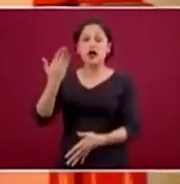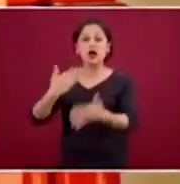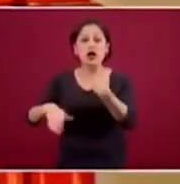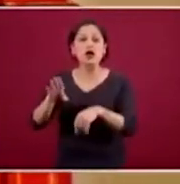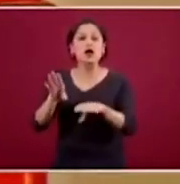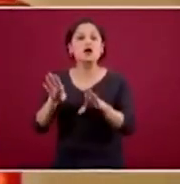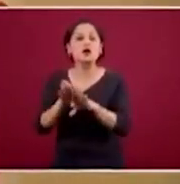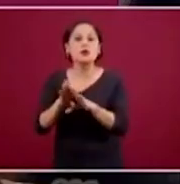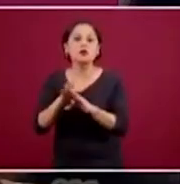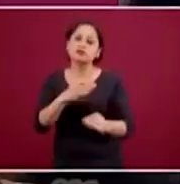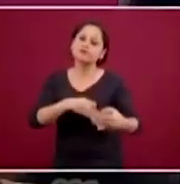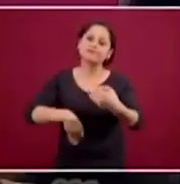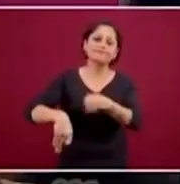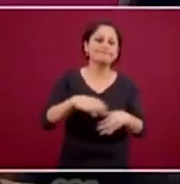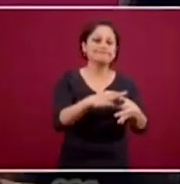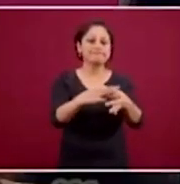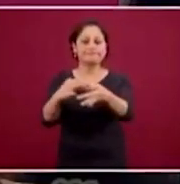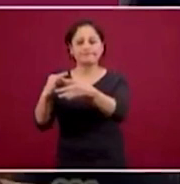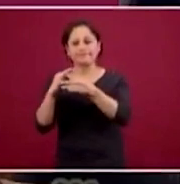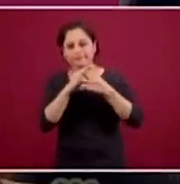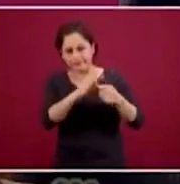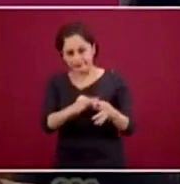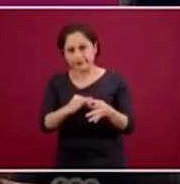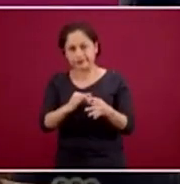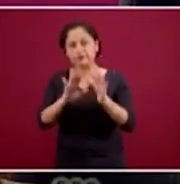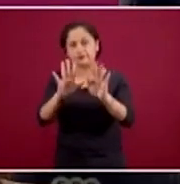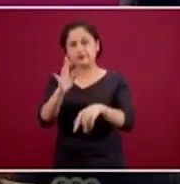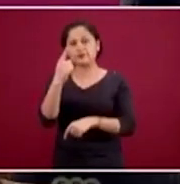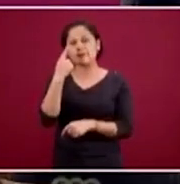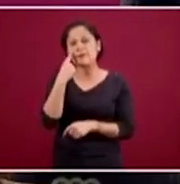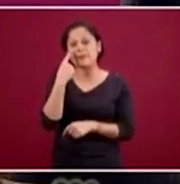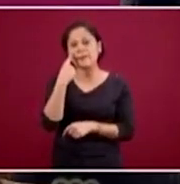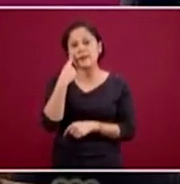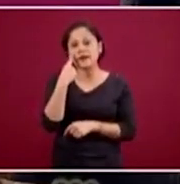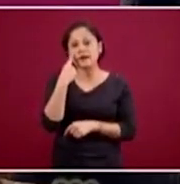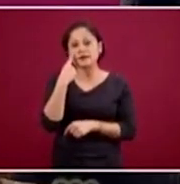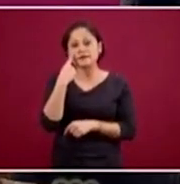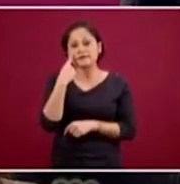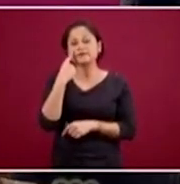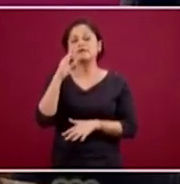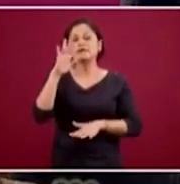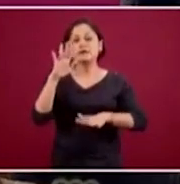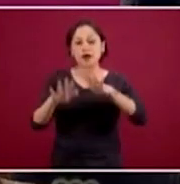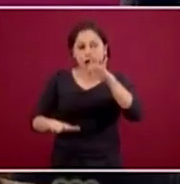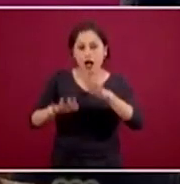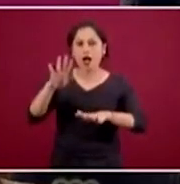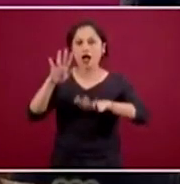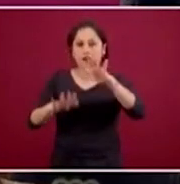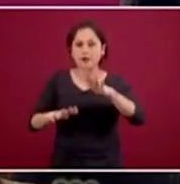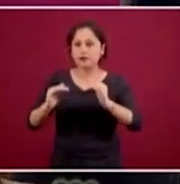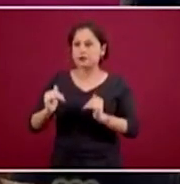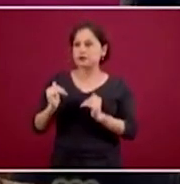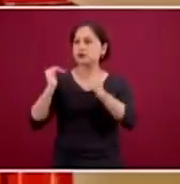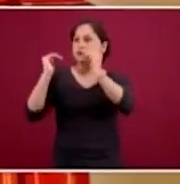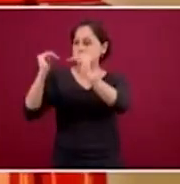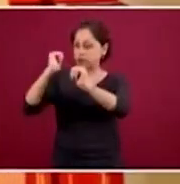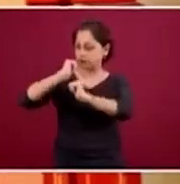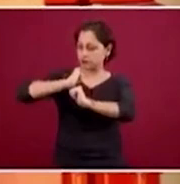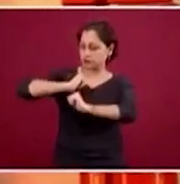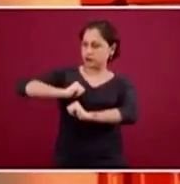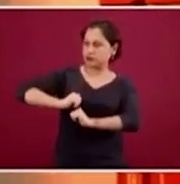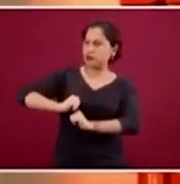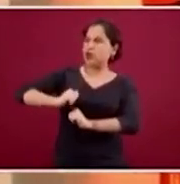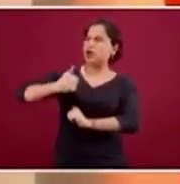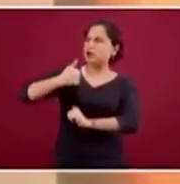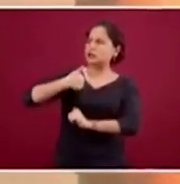incluso y esto es importante decirlo a pesar de que las decisiones estarán alineadas con las autoridades también se